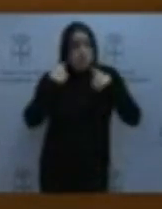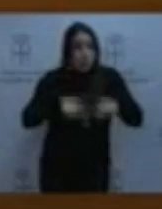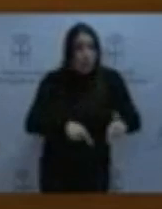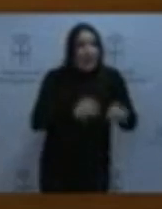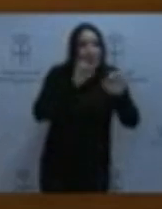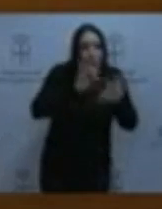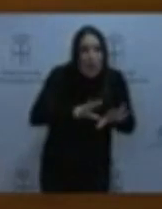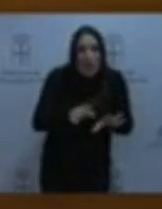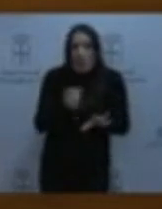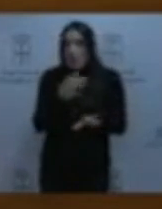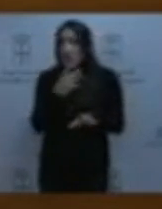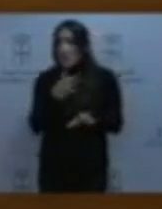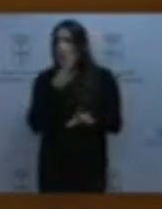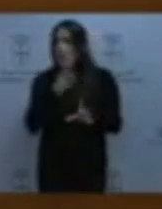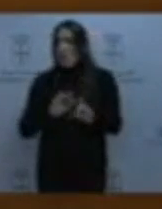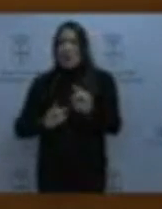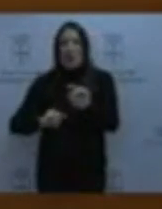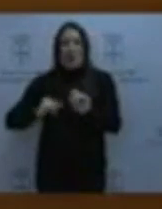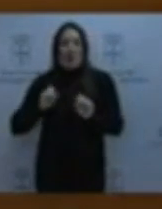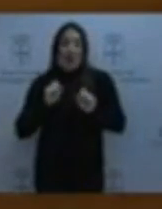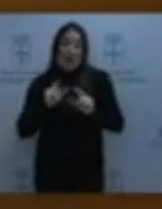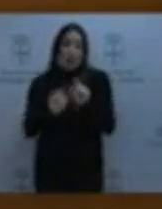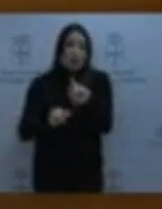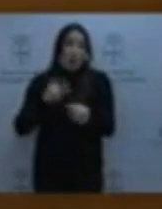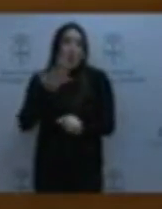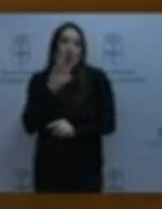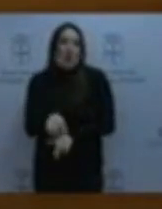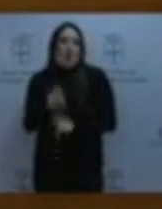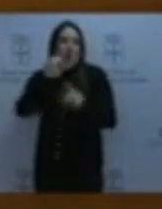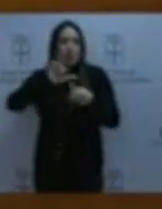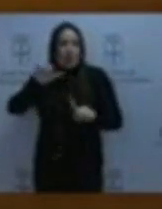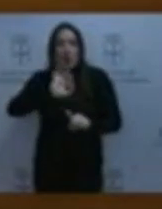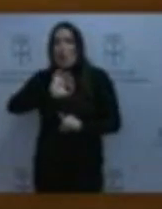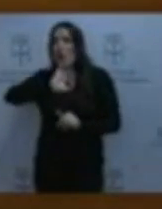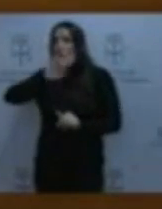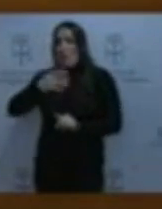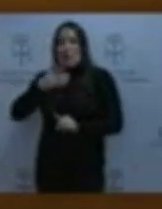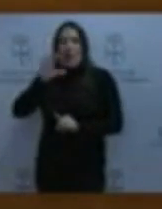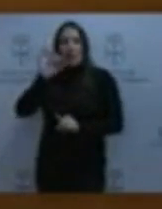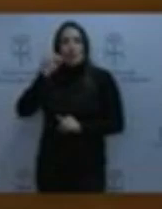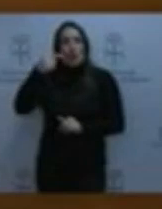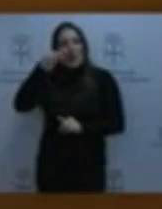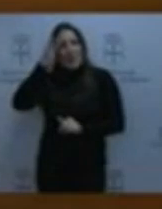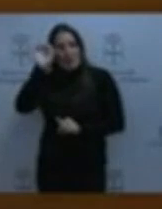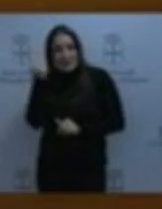deuda que generan los sobrecostes, en el caso estatal del museo, como no es lo mismo la deuda de Sogepsa o de